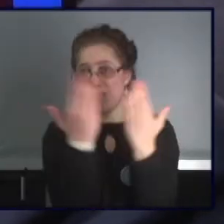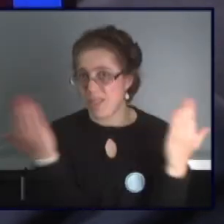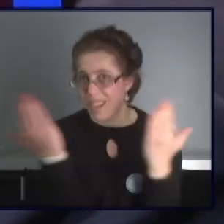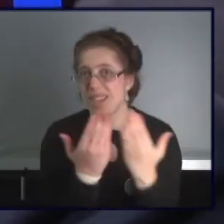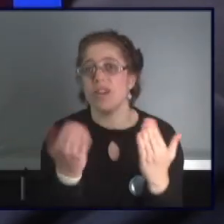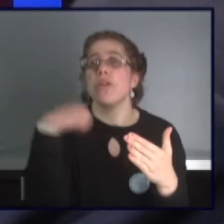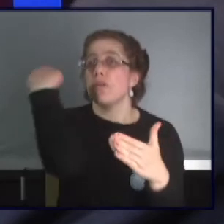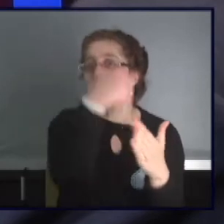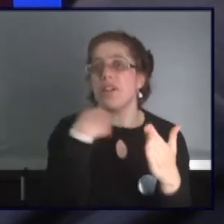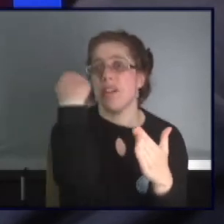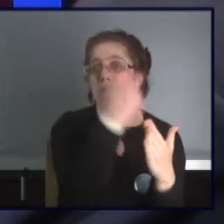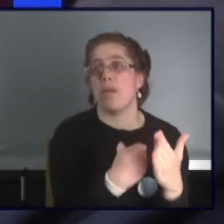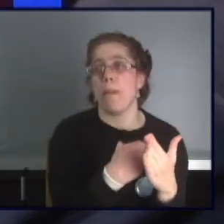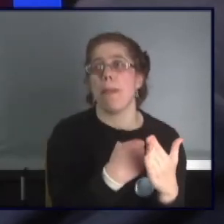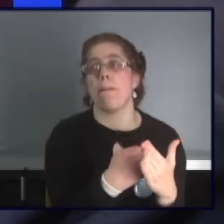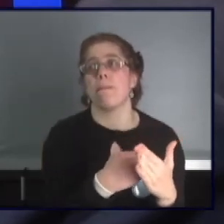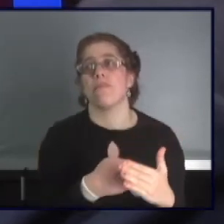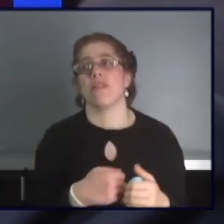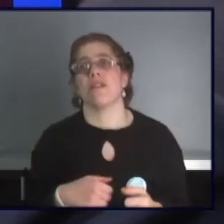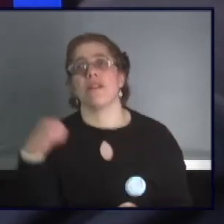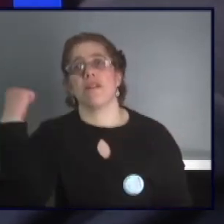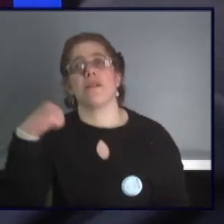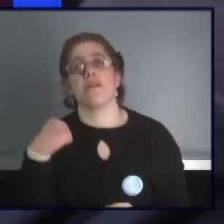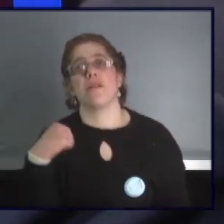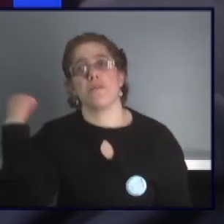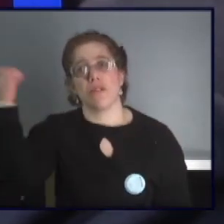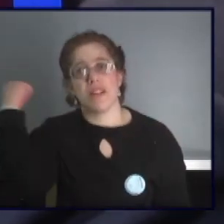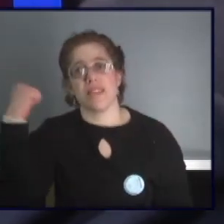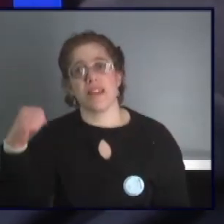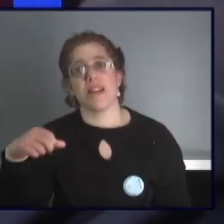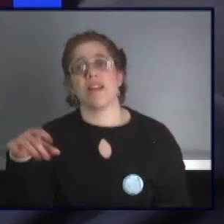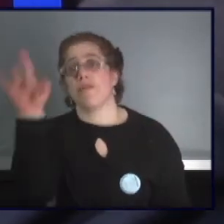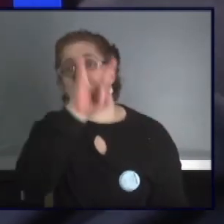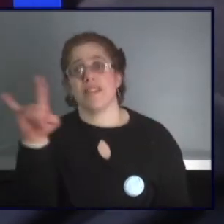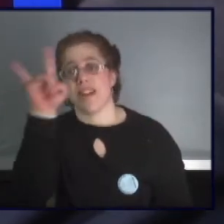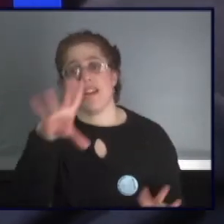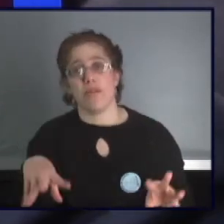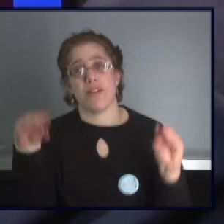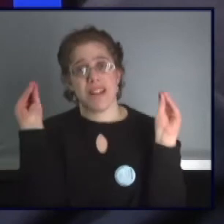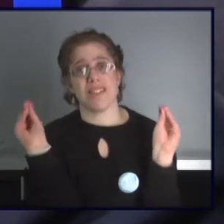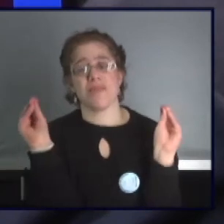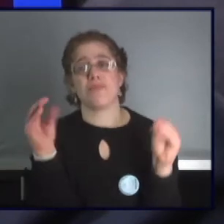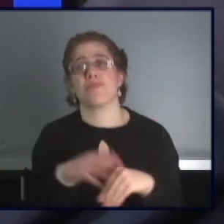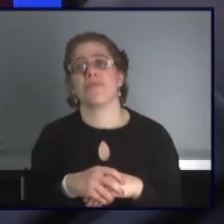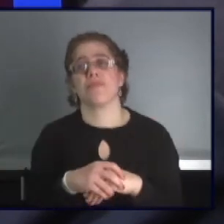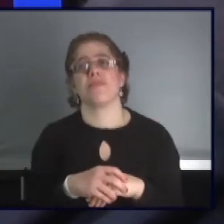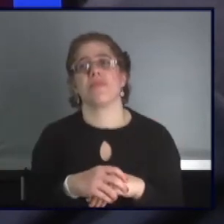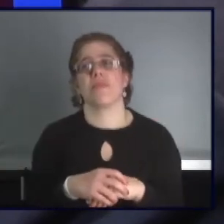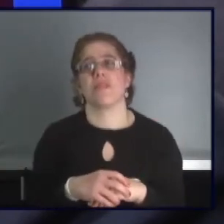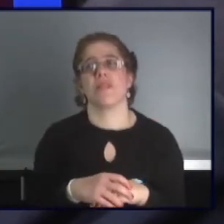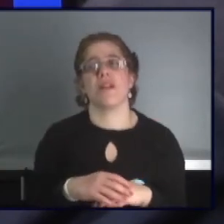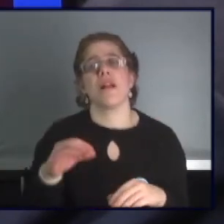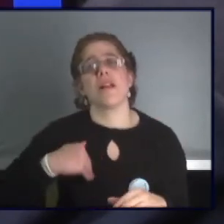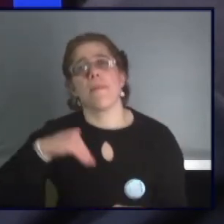luchador ha dado importantes lucha en la universidad y luján y bueno la mayoría